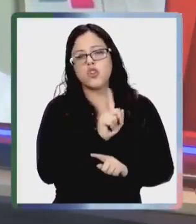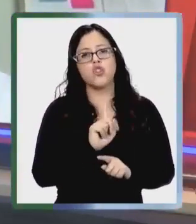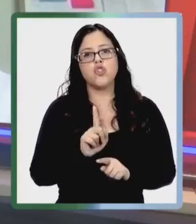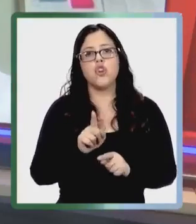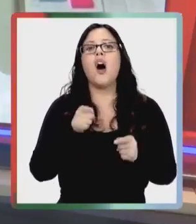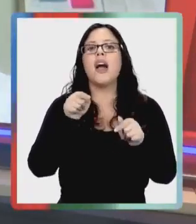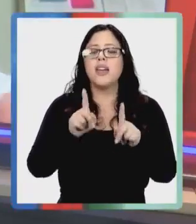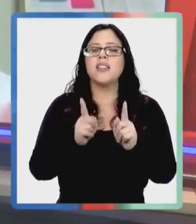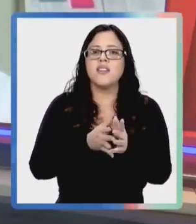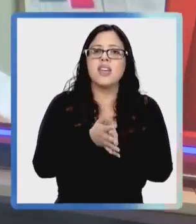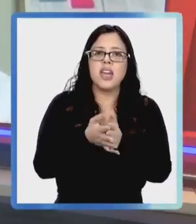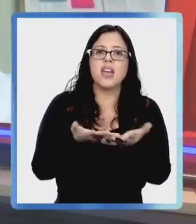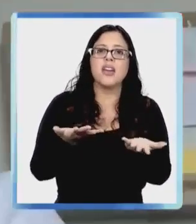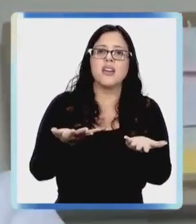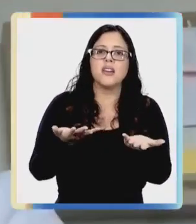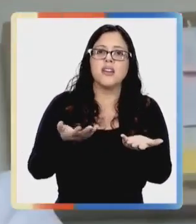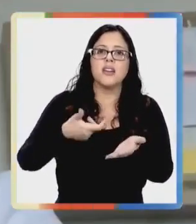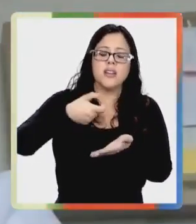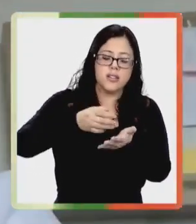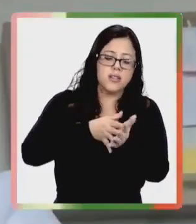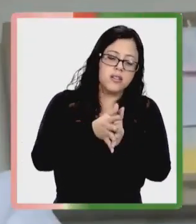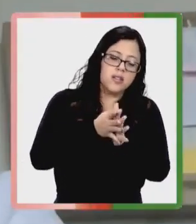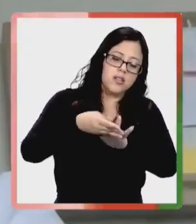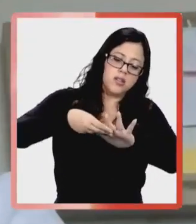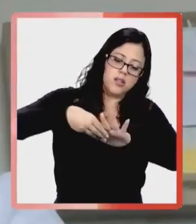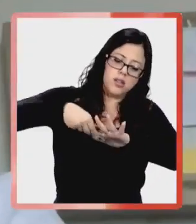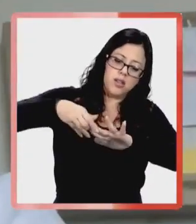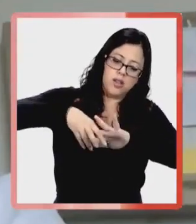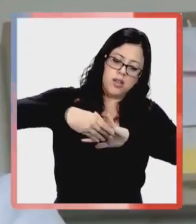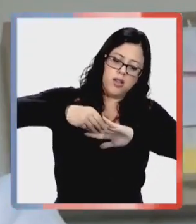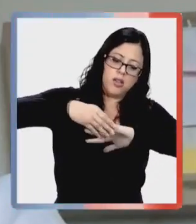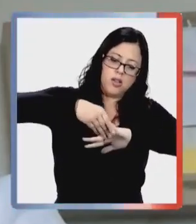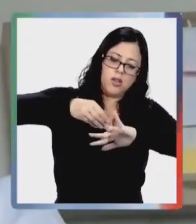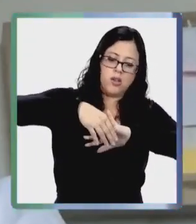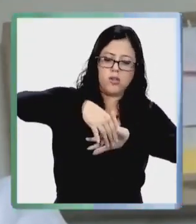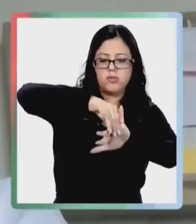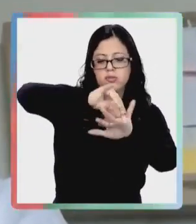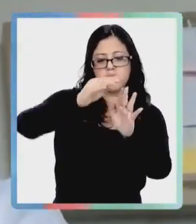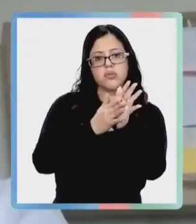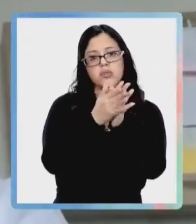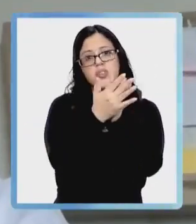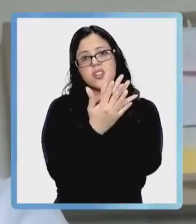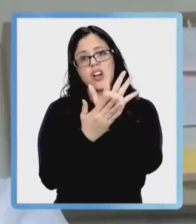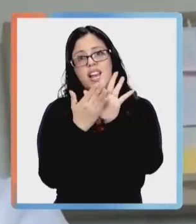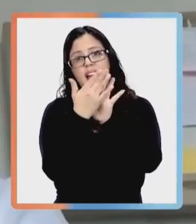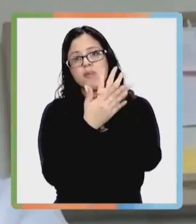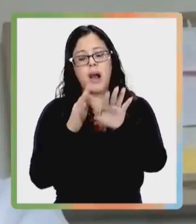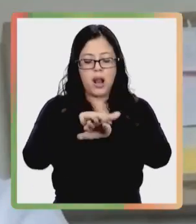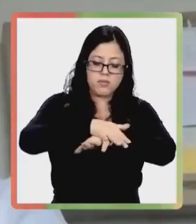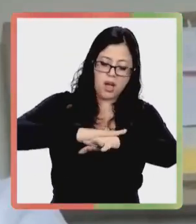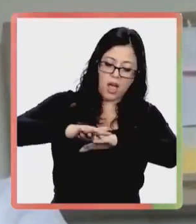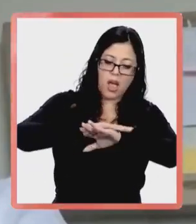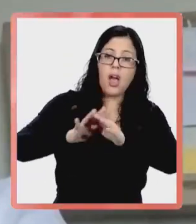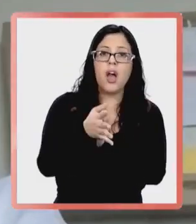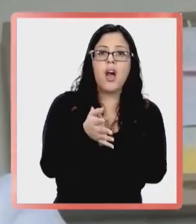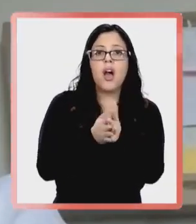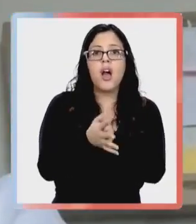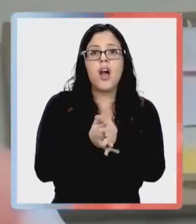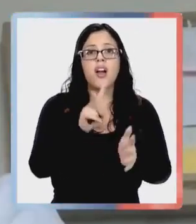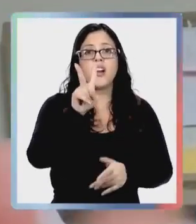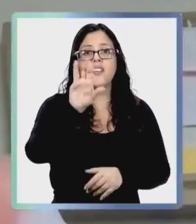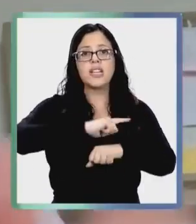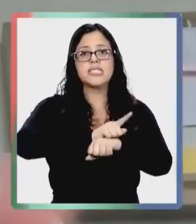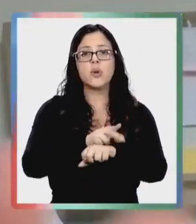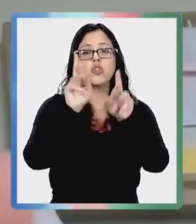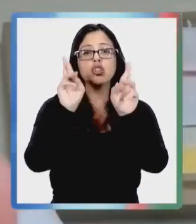la rapidita, es un lavado de manos que consiste en lavarnos los dedos, las manos, las palmas, la parte anterior de las manos con por lo